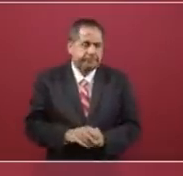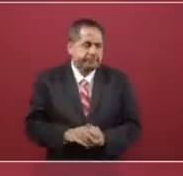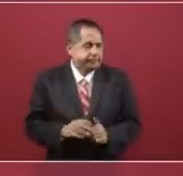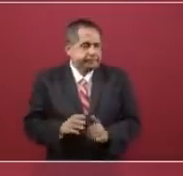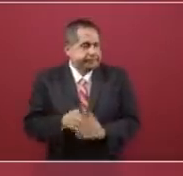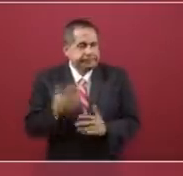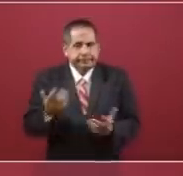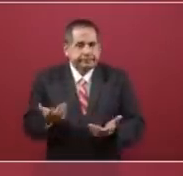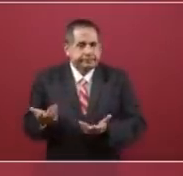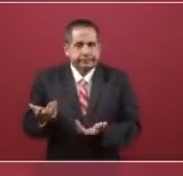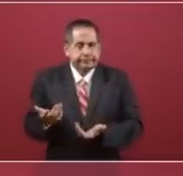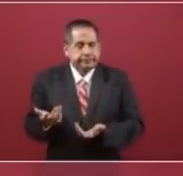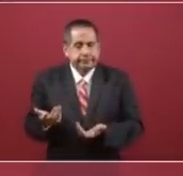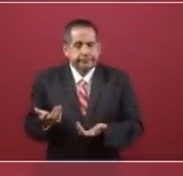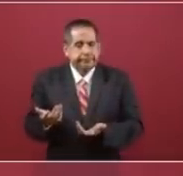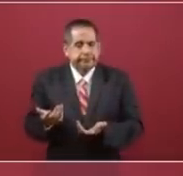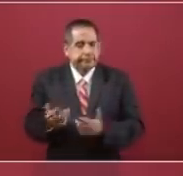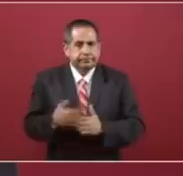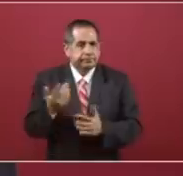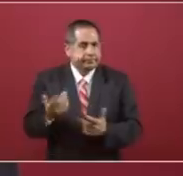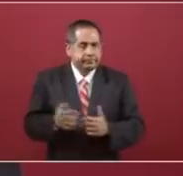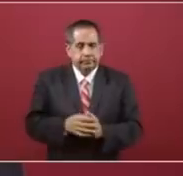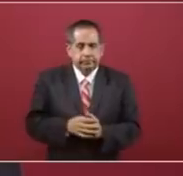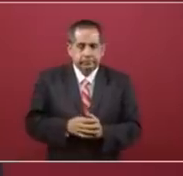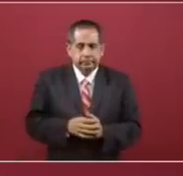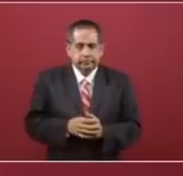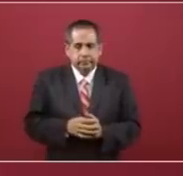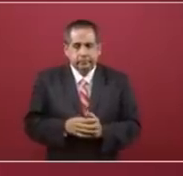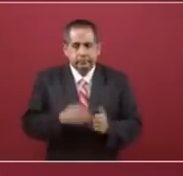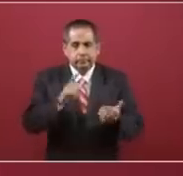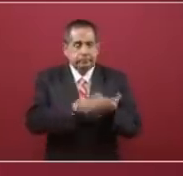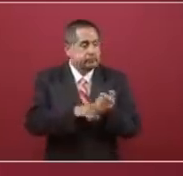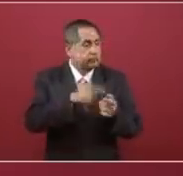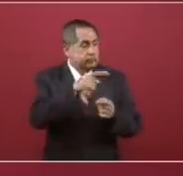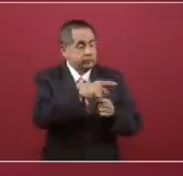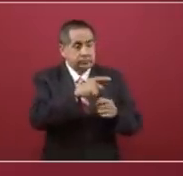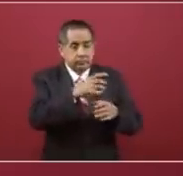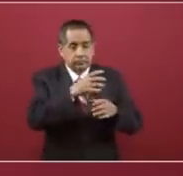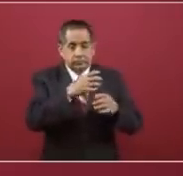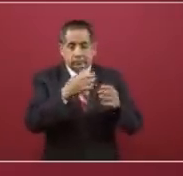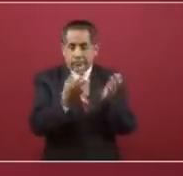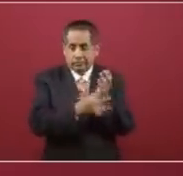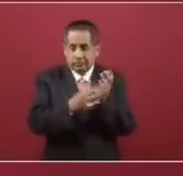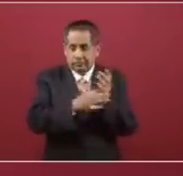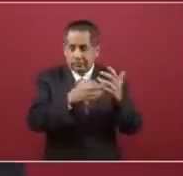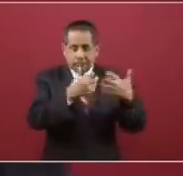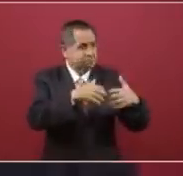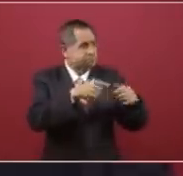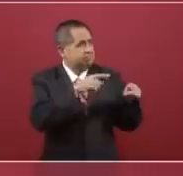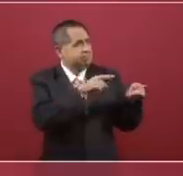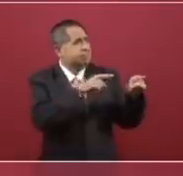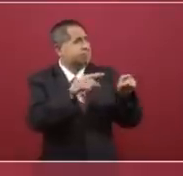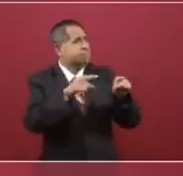porque eh tiene piezas completamente